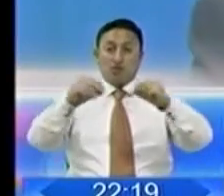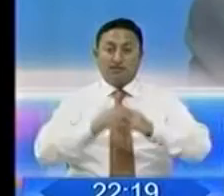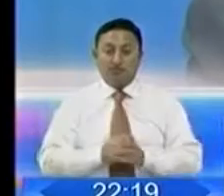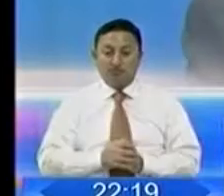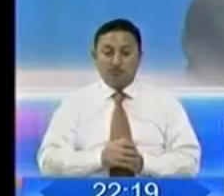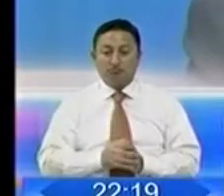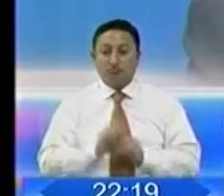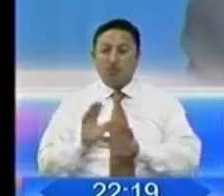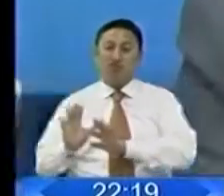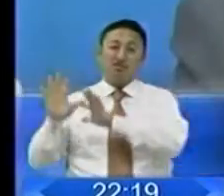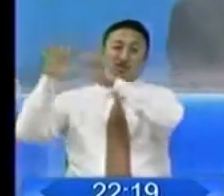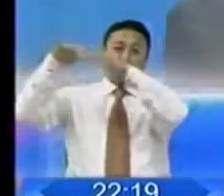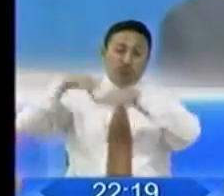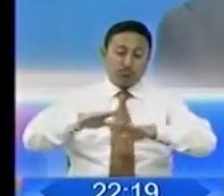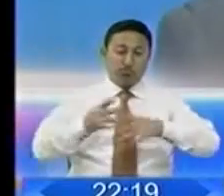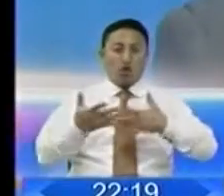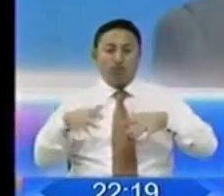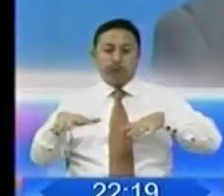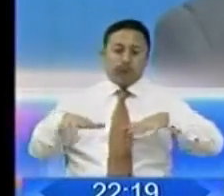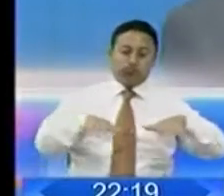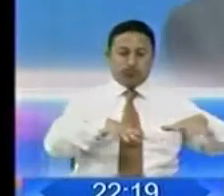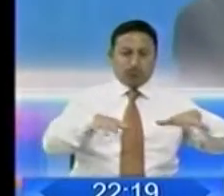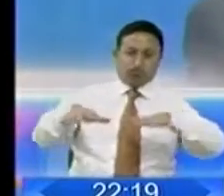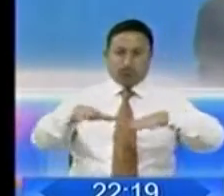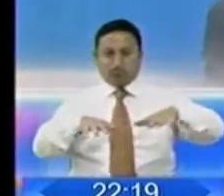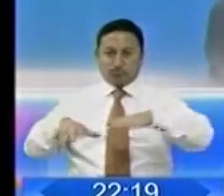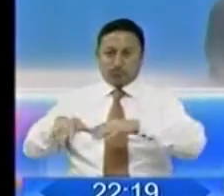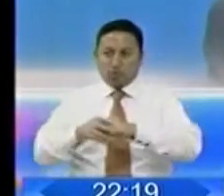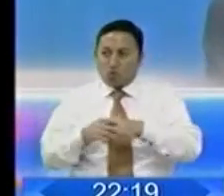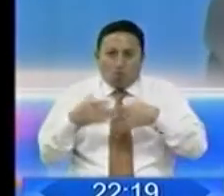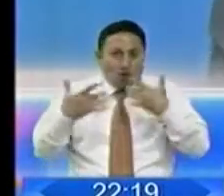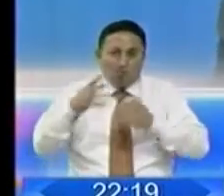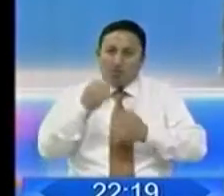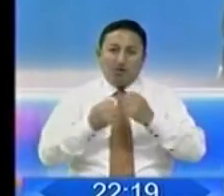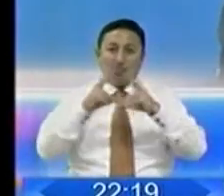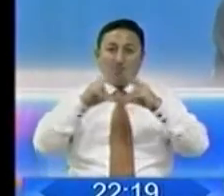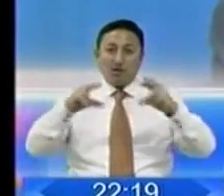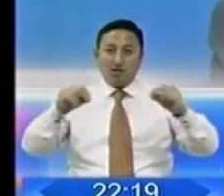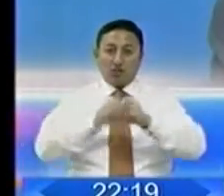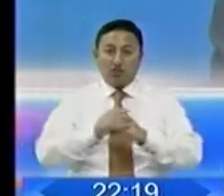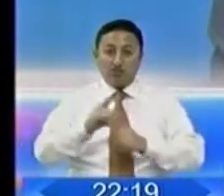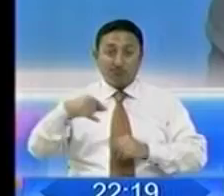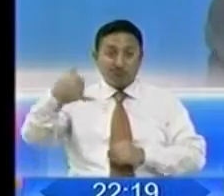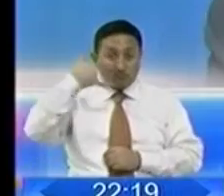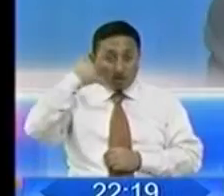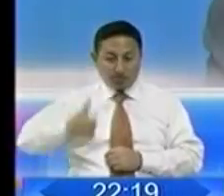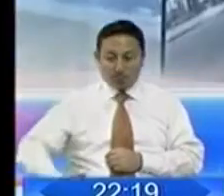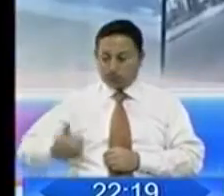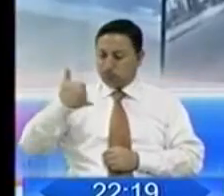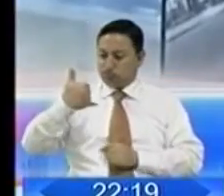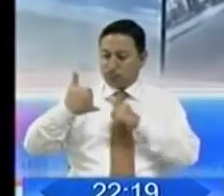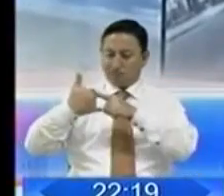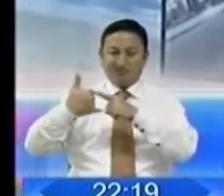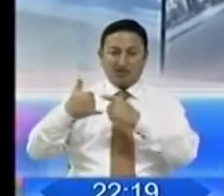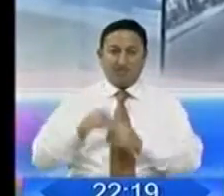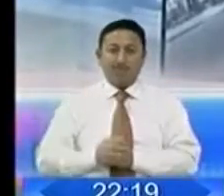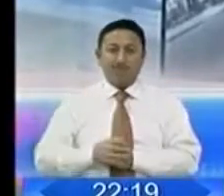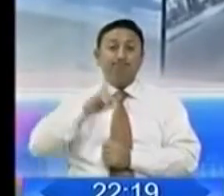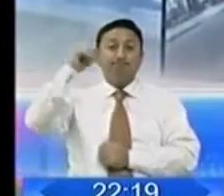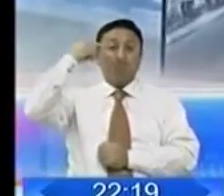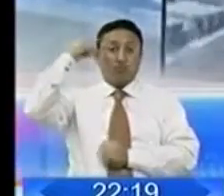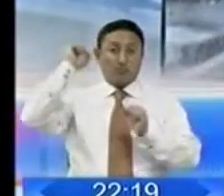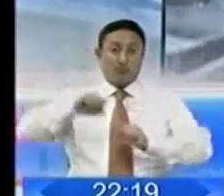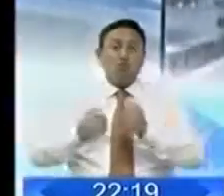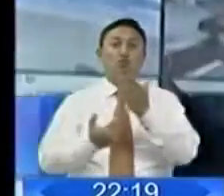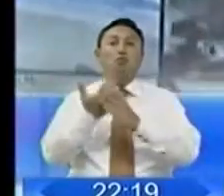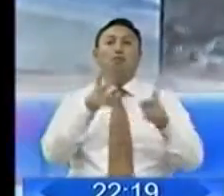de temblor, de alguna desgracia natural, a nuestro teléfono llegarán las alertas tempranas. El gobierno además elabora un